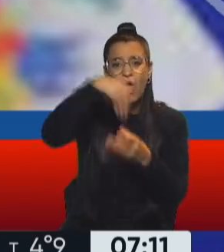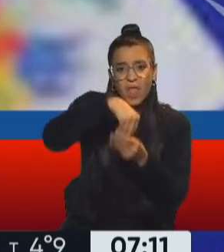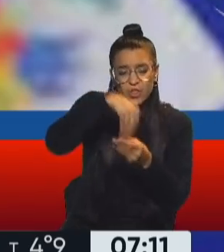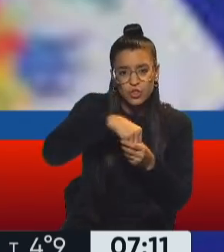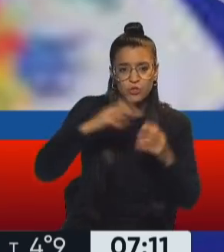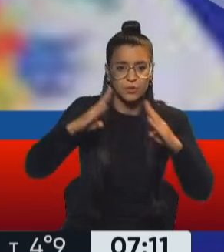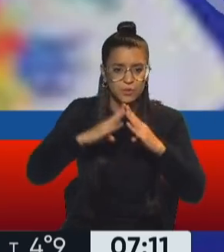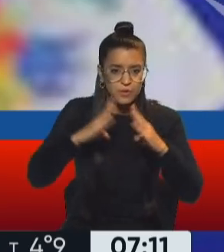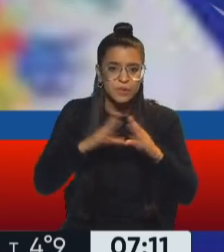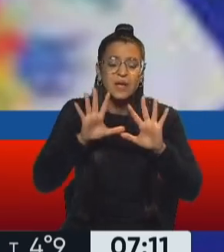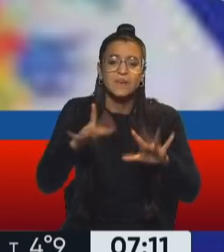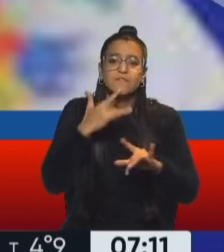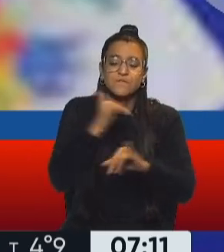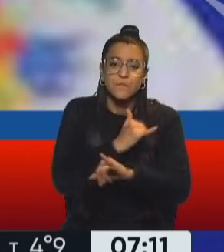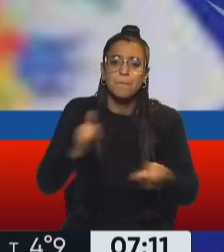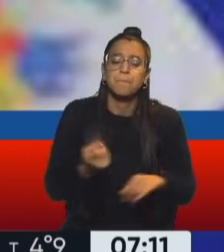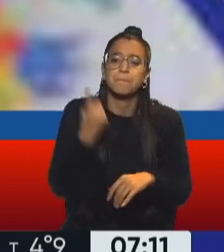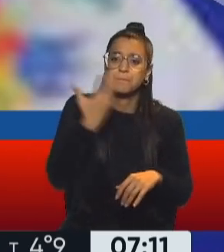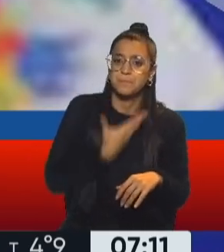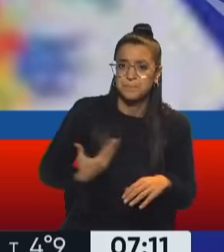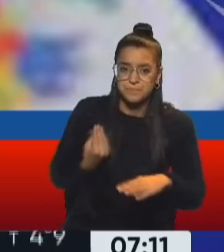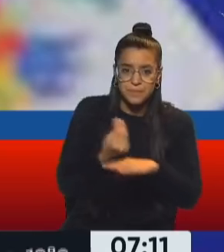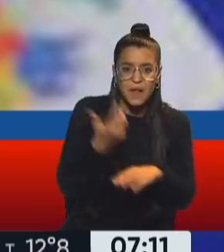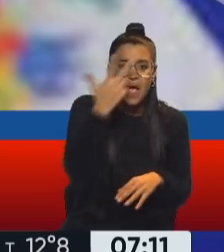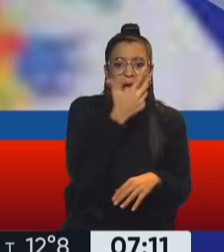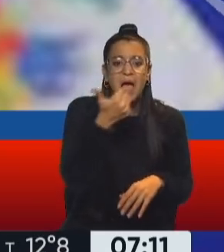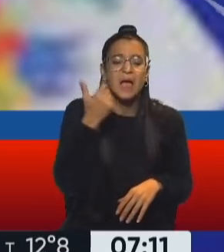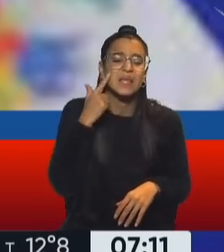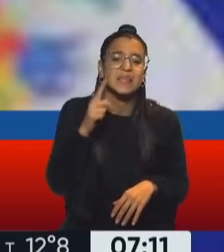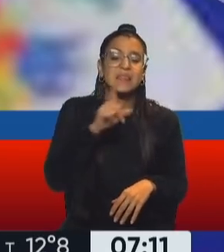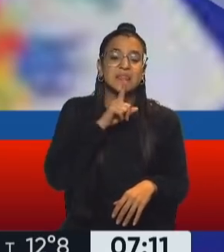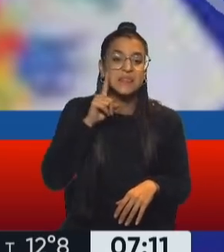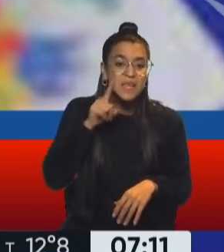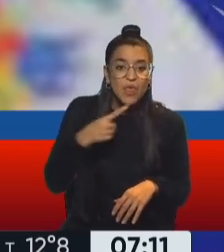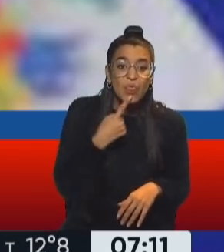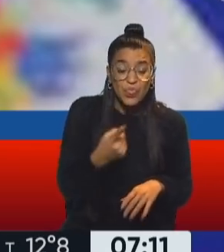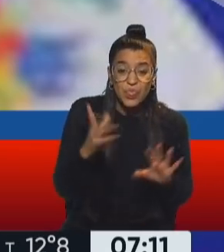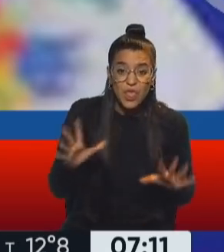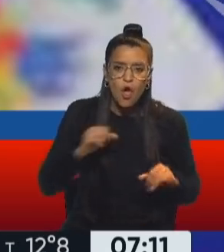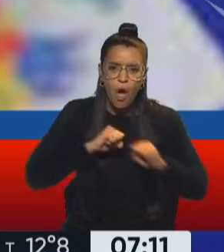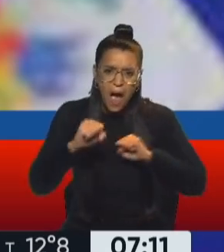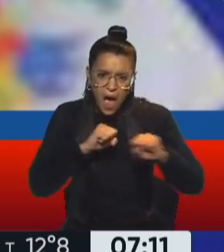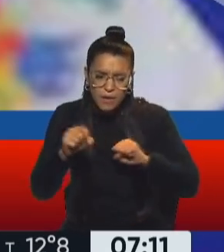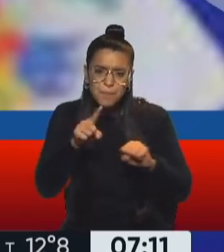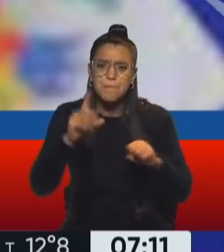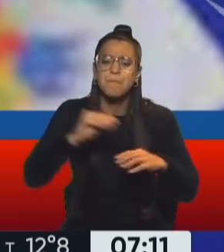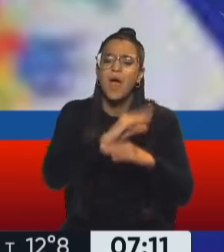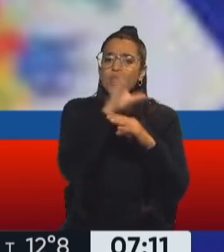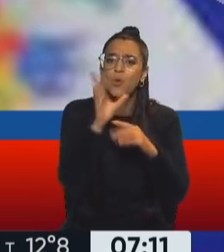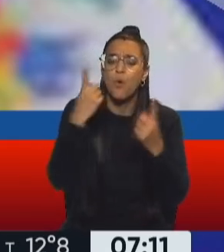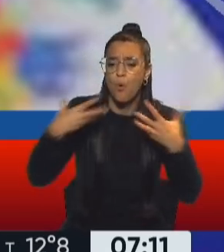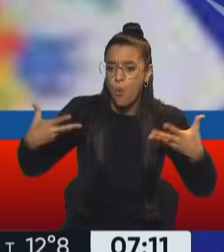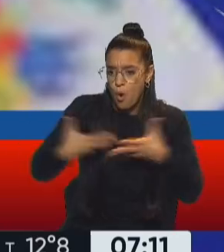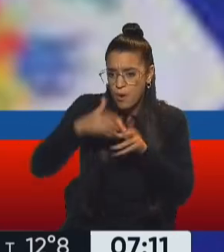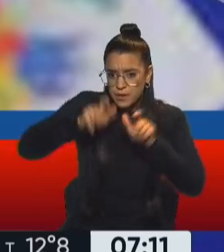del domicilio. Así lo informó el primer ministro interino haitiano, Claude Joseph, quien dijo que el ataque se produjo a la madrugada cuando un grupo